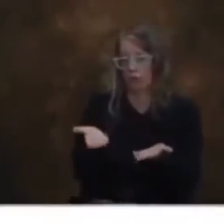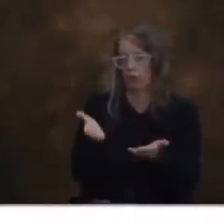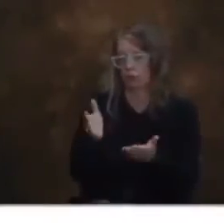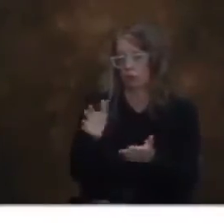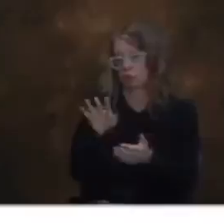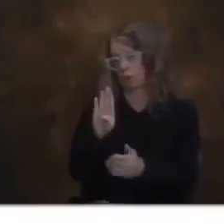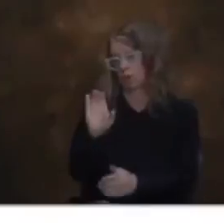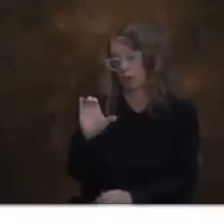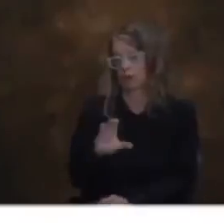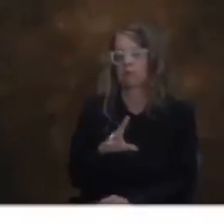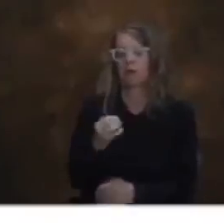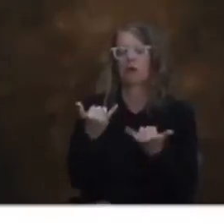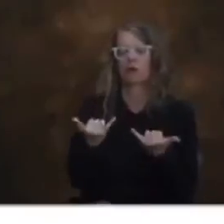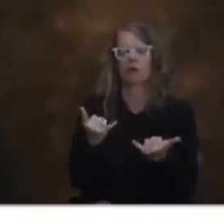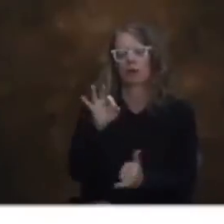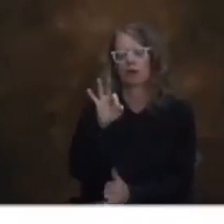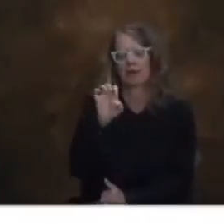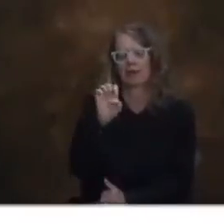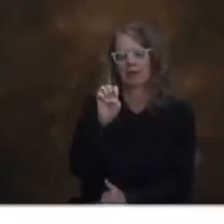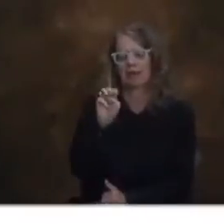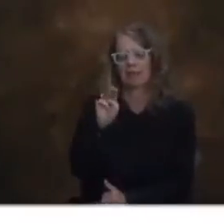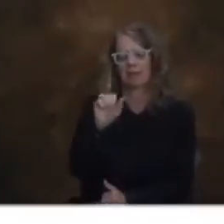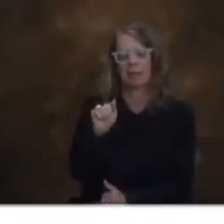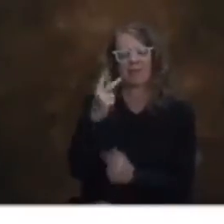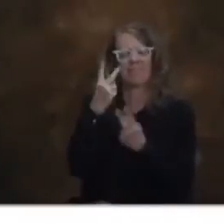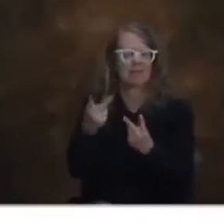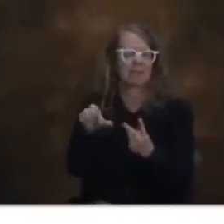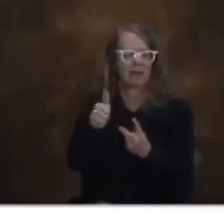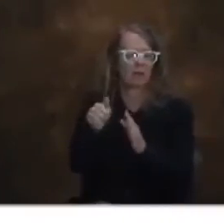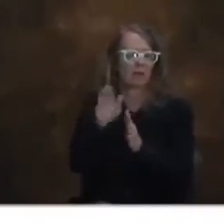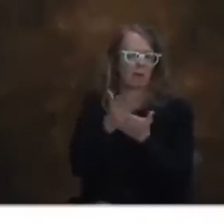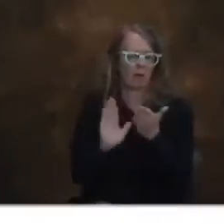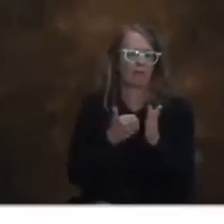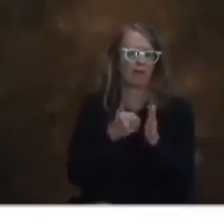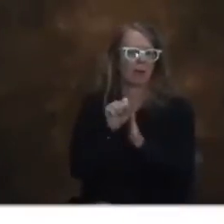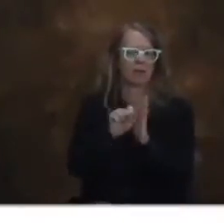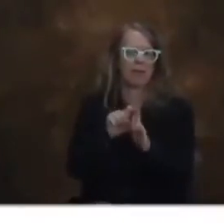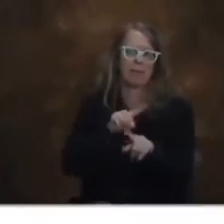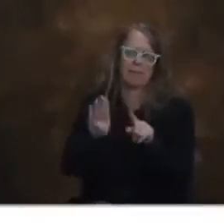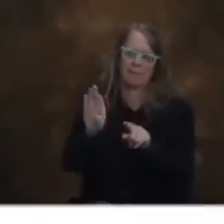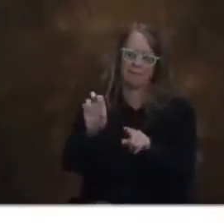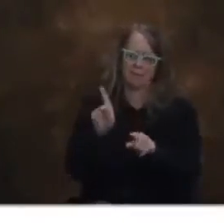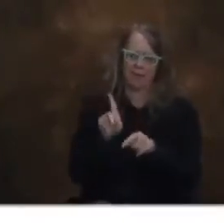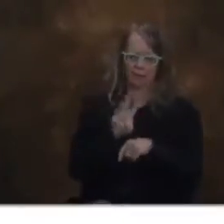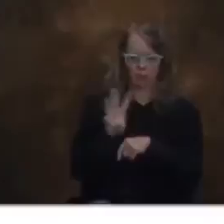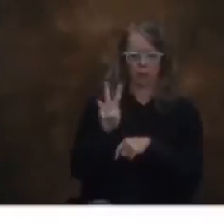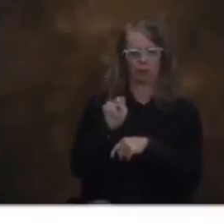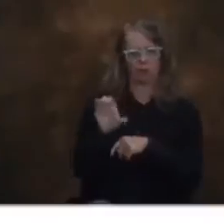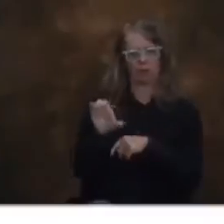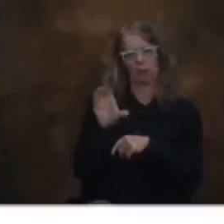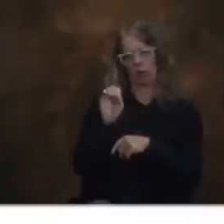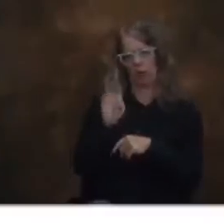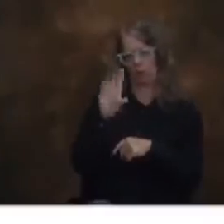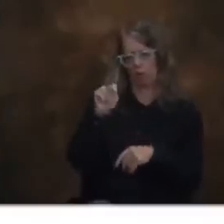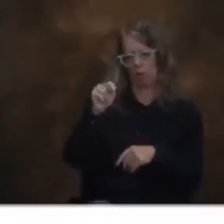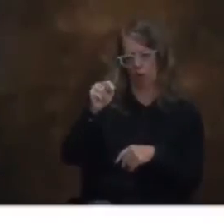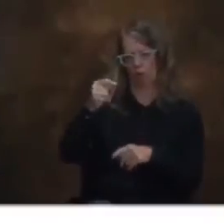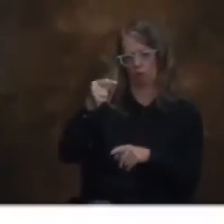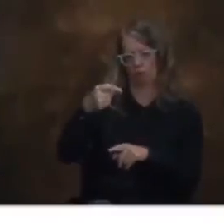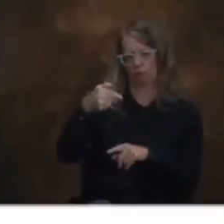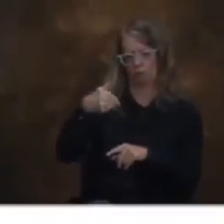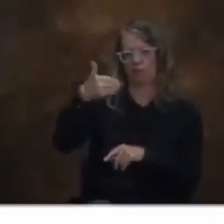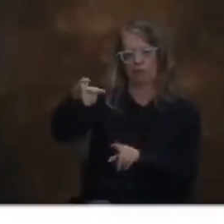región actualmente el equipo de fima está en otra región del estado pero creo que volverá a nuestra área en octubre